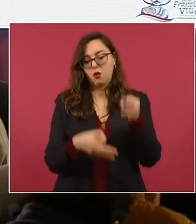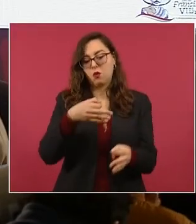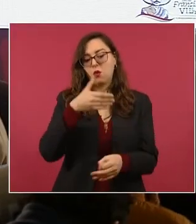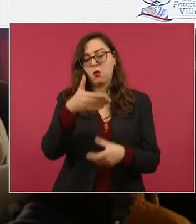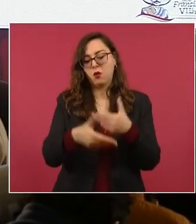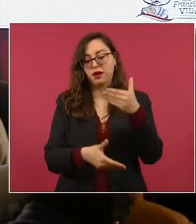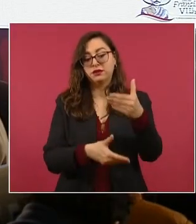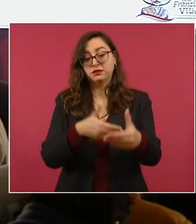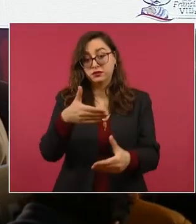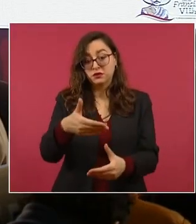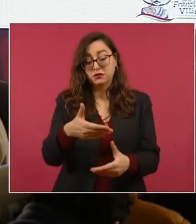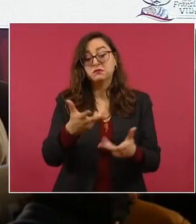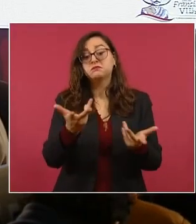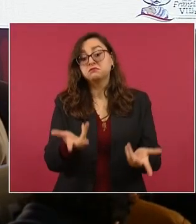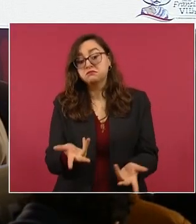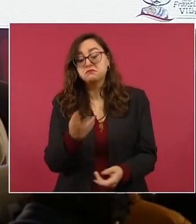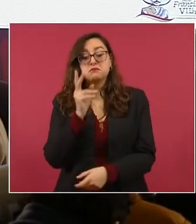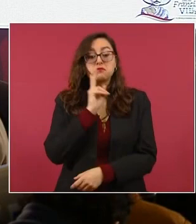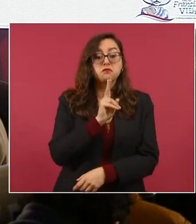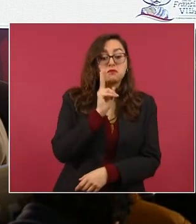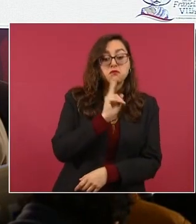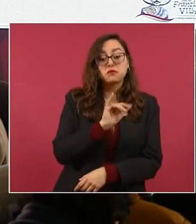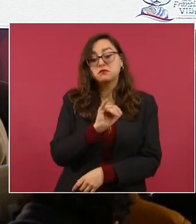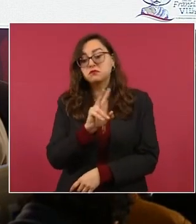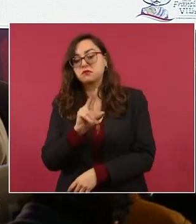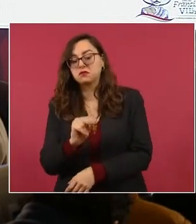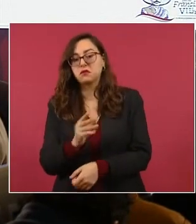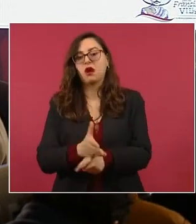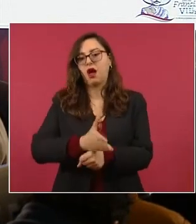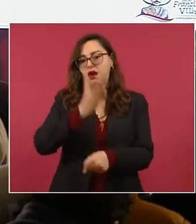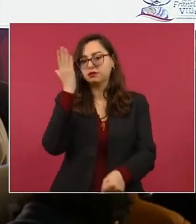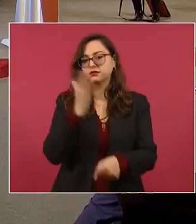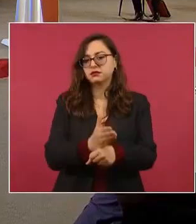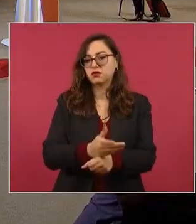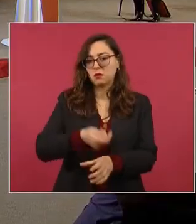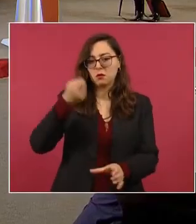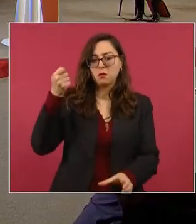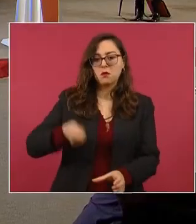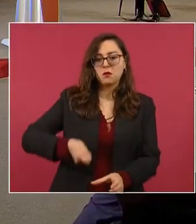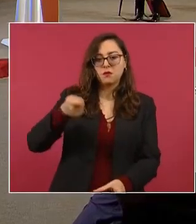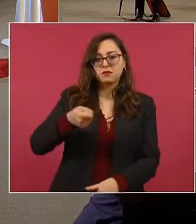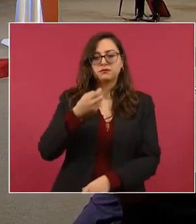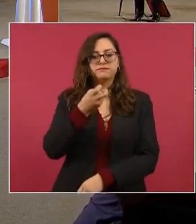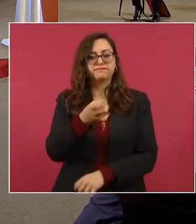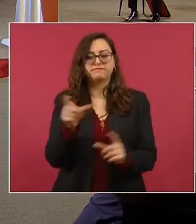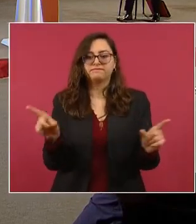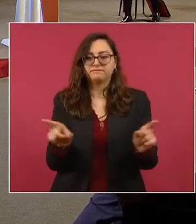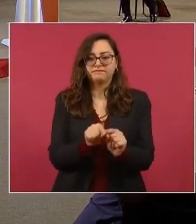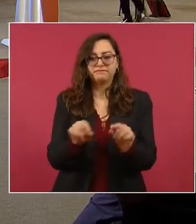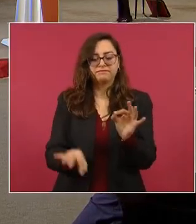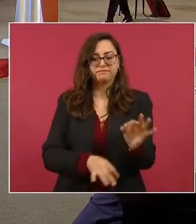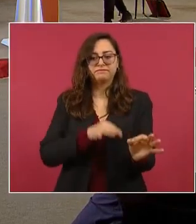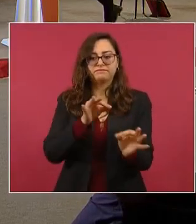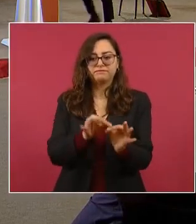en el caso que así se considere, sentenciado. ¿Sería cuánto, señor presidente?